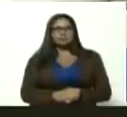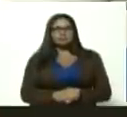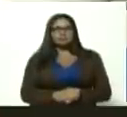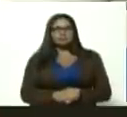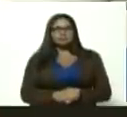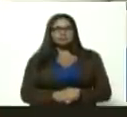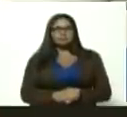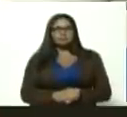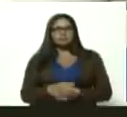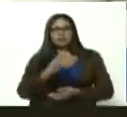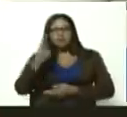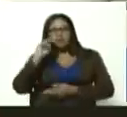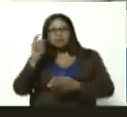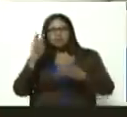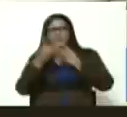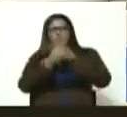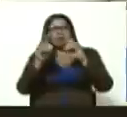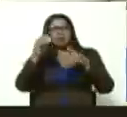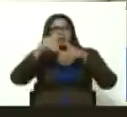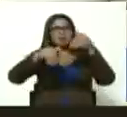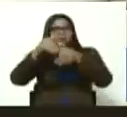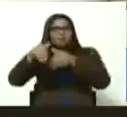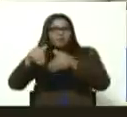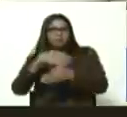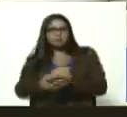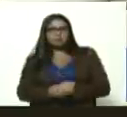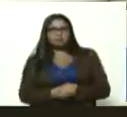regímenes de democracia electoral